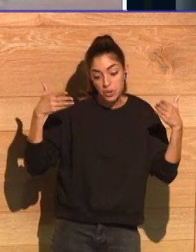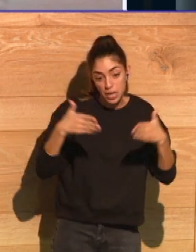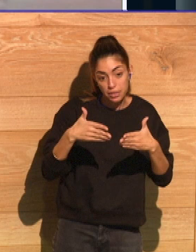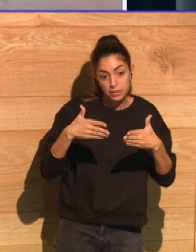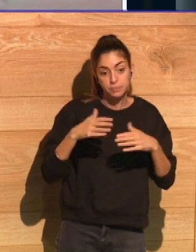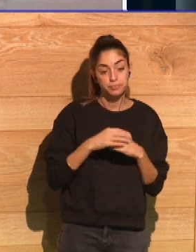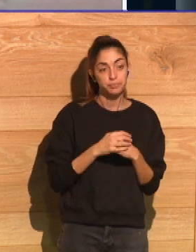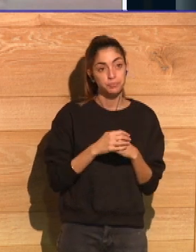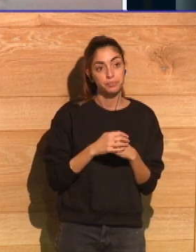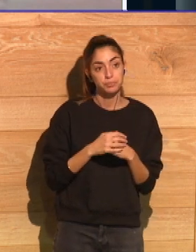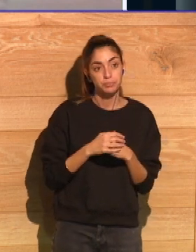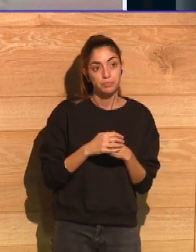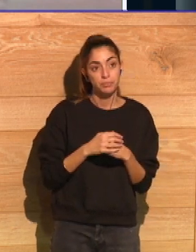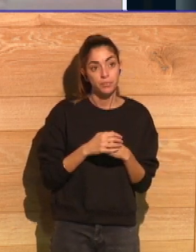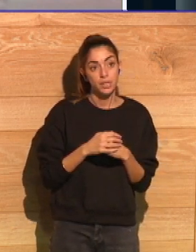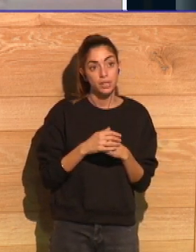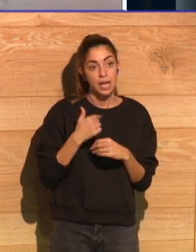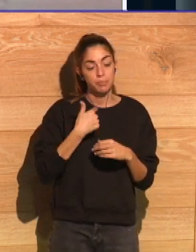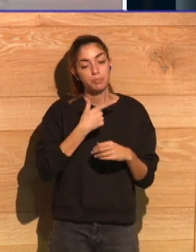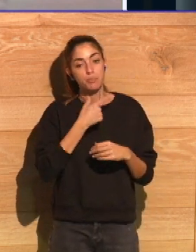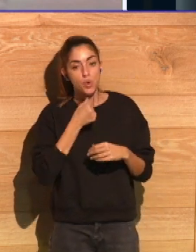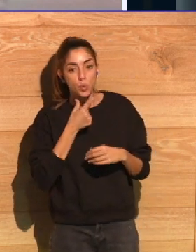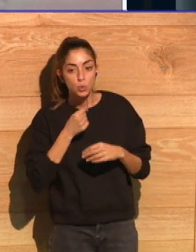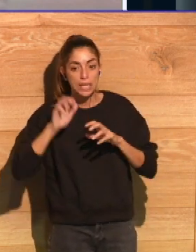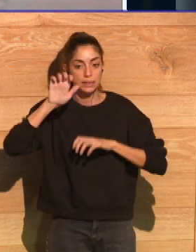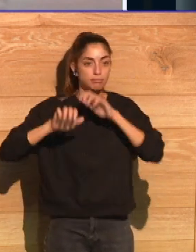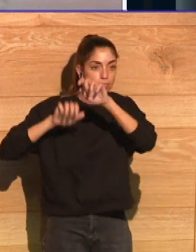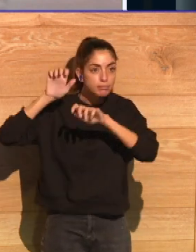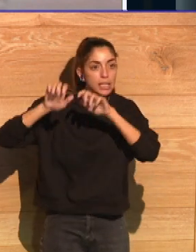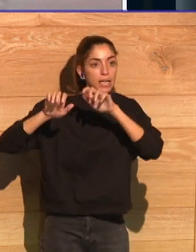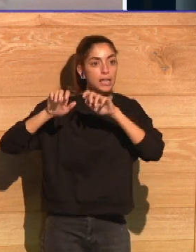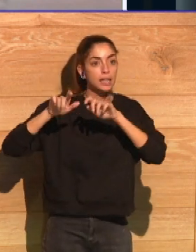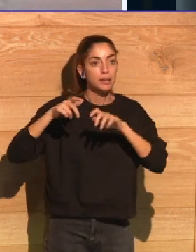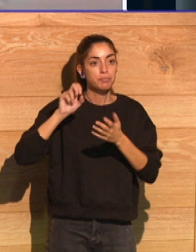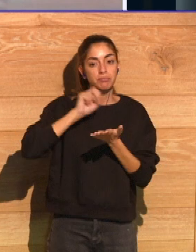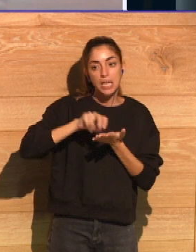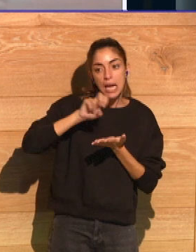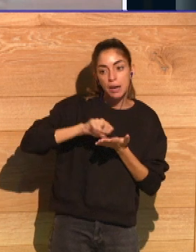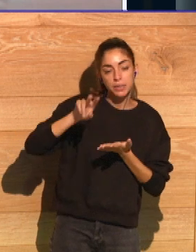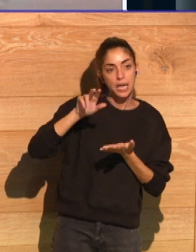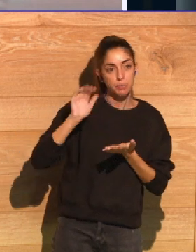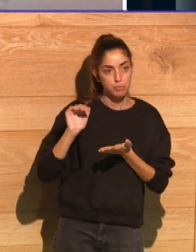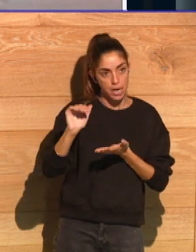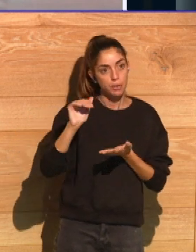Porque a mí también me gusta la escalada, me gusta caminar por el campo.